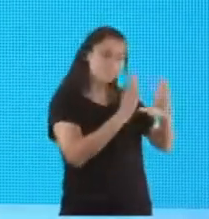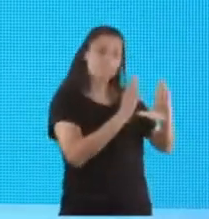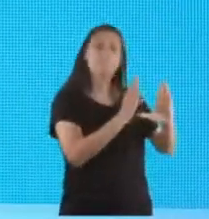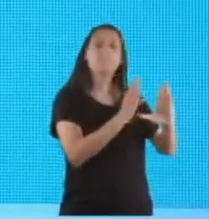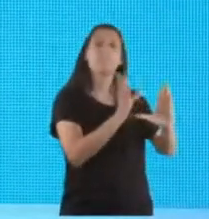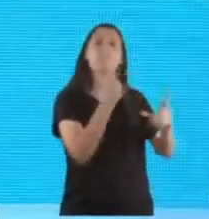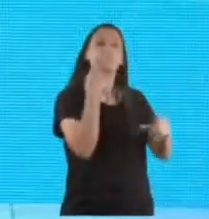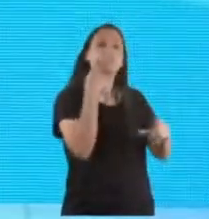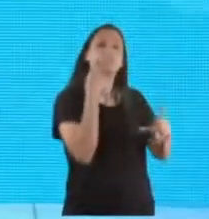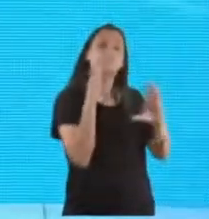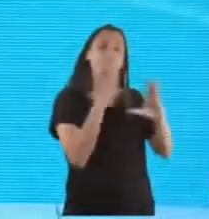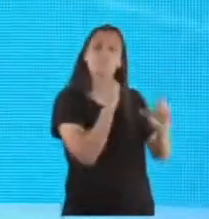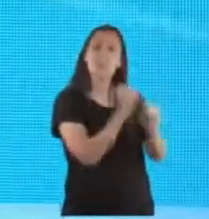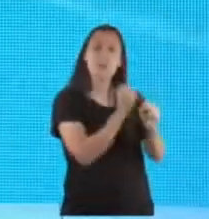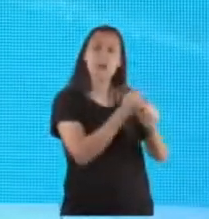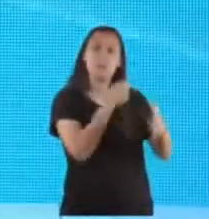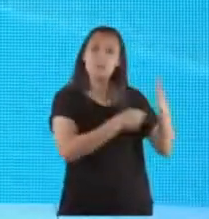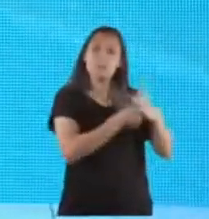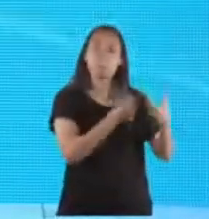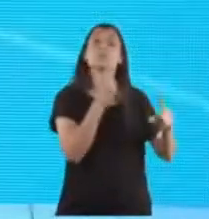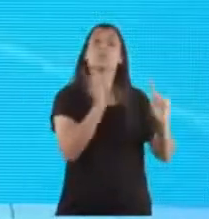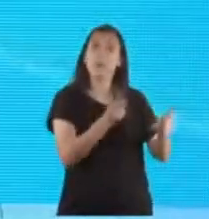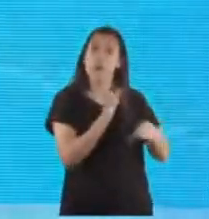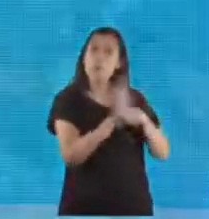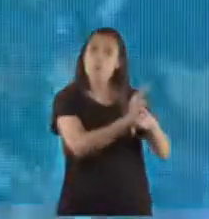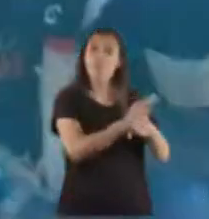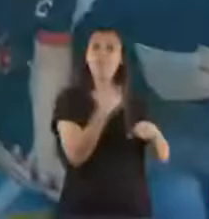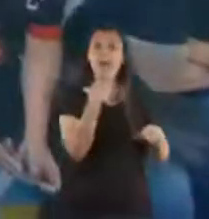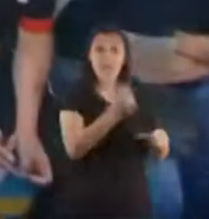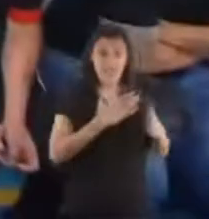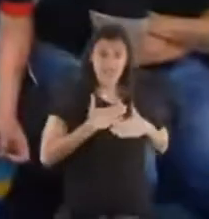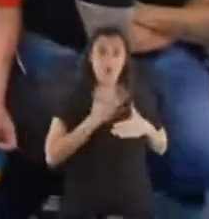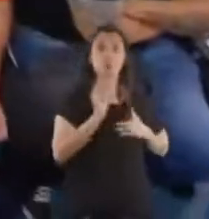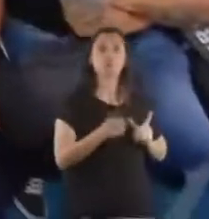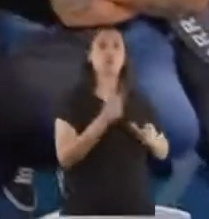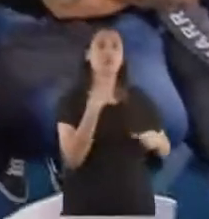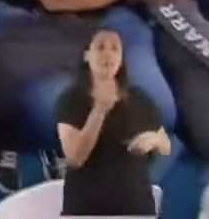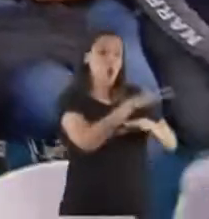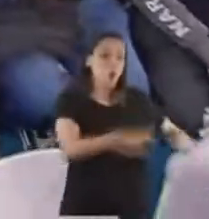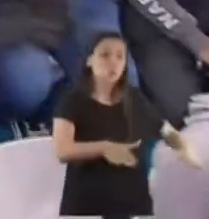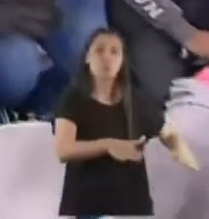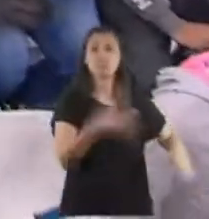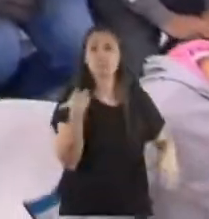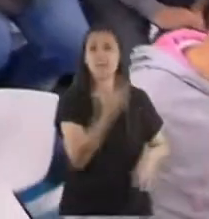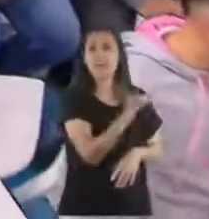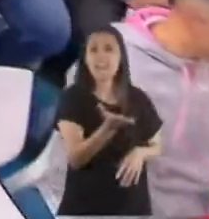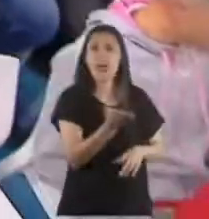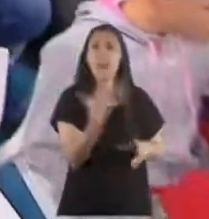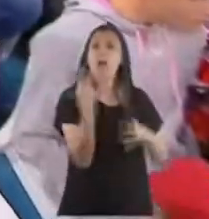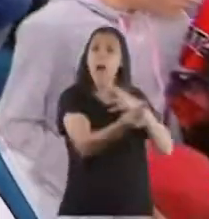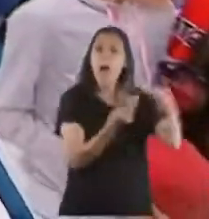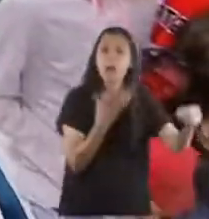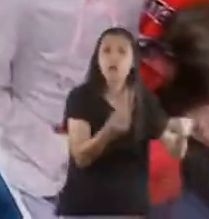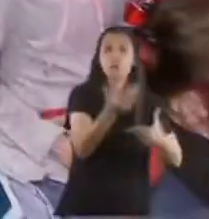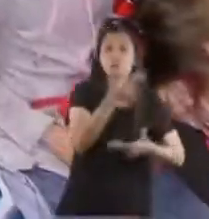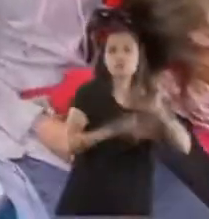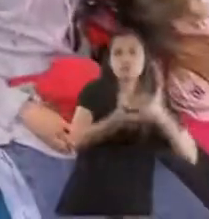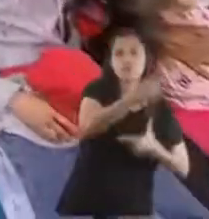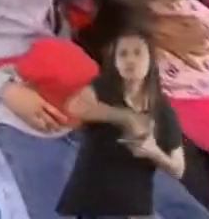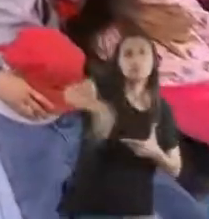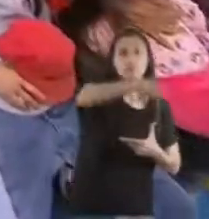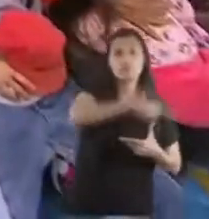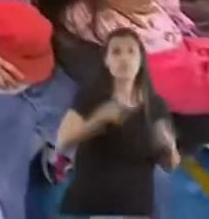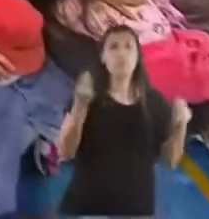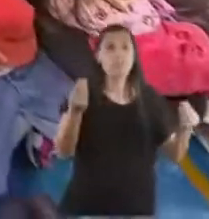propios y de los hijos de otro, para de alguna manera contribuir y colaborar